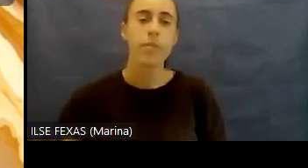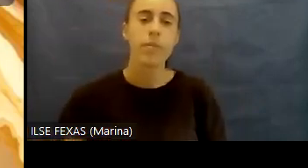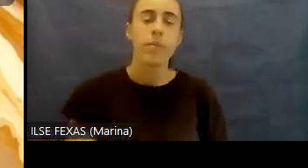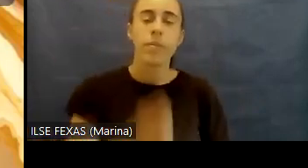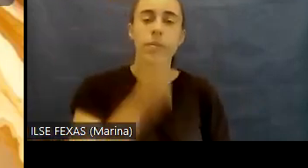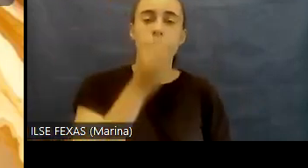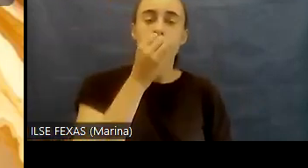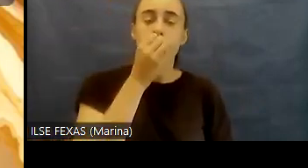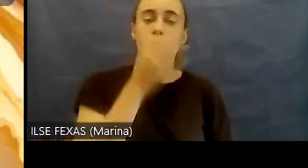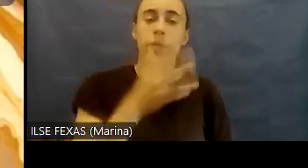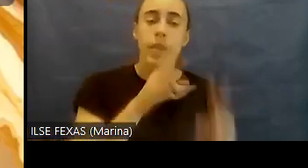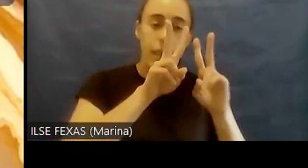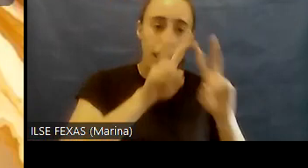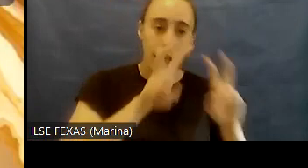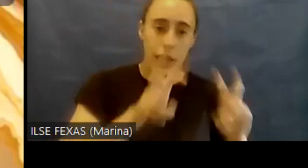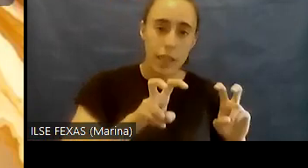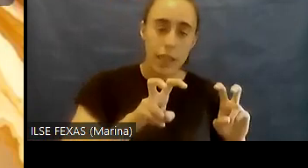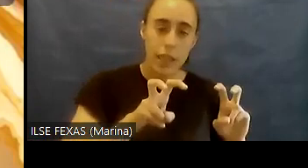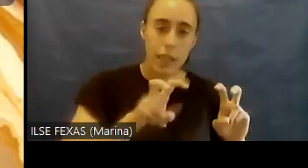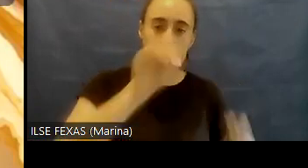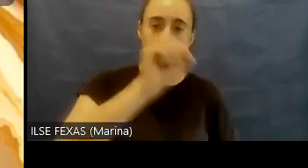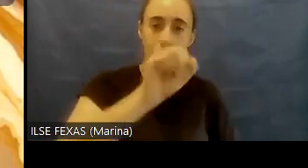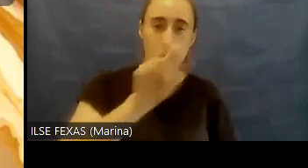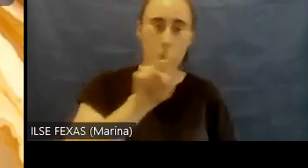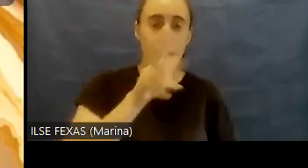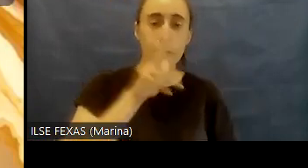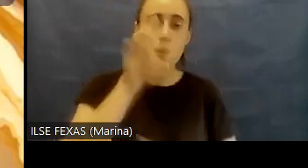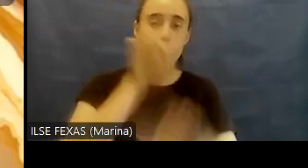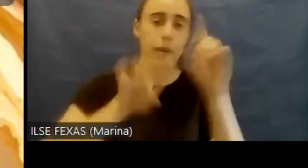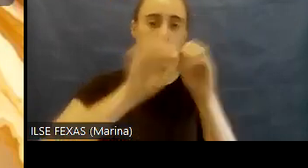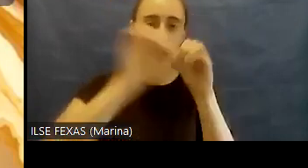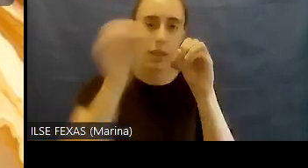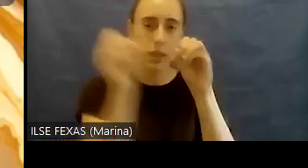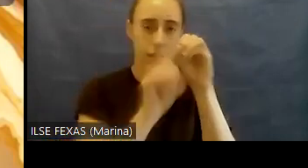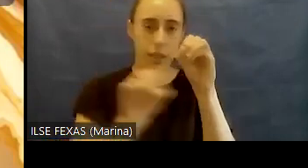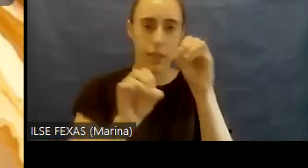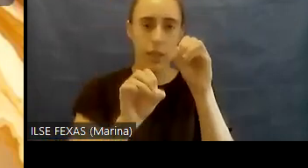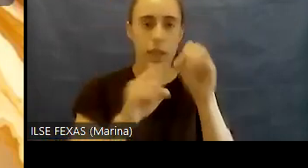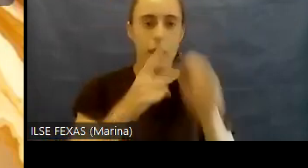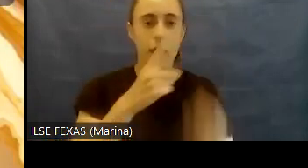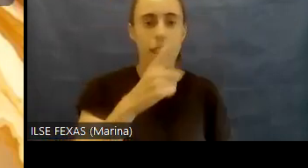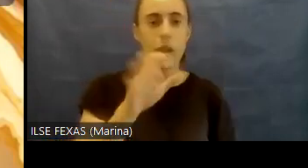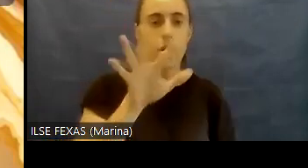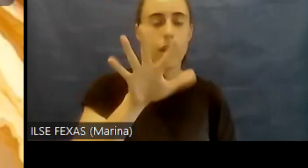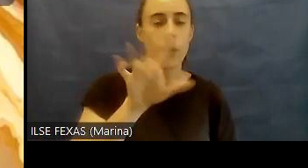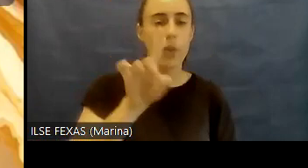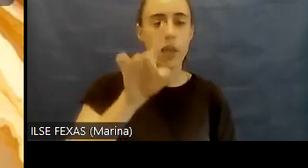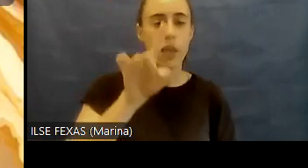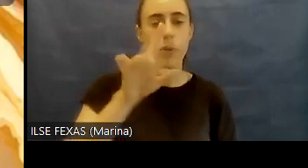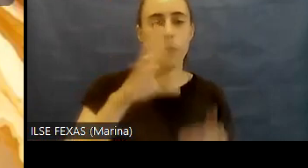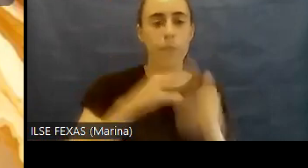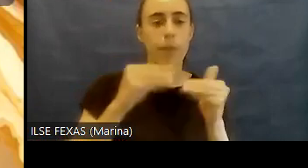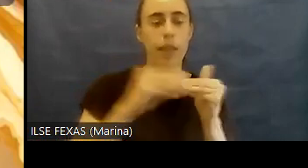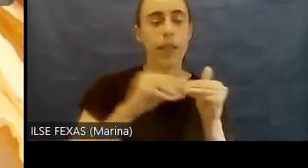metaanálisis realizado con gel de aloe vera en enfermedad inflamatoria intestinal incluyó 151 pacientes y también se confirmó